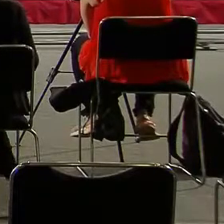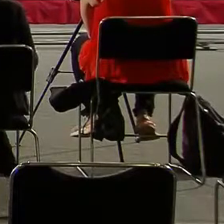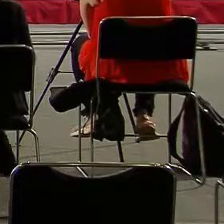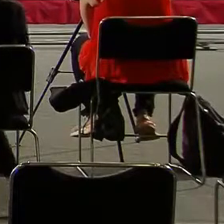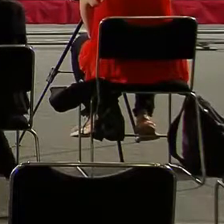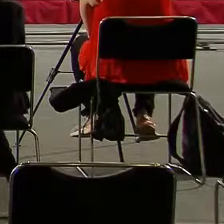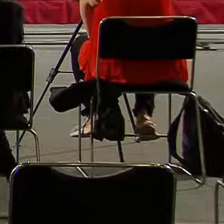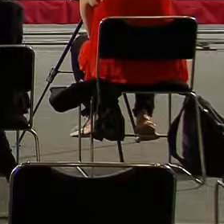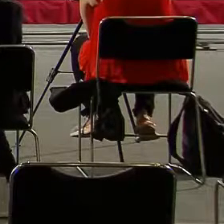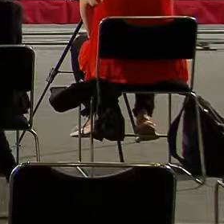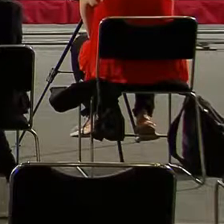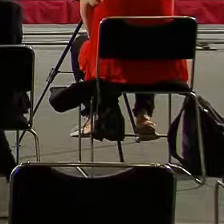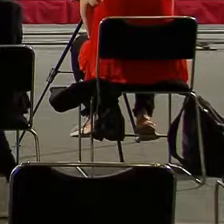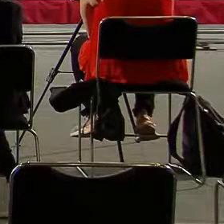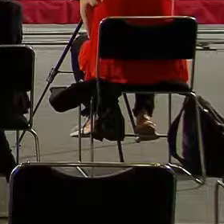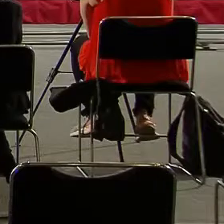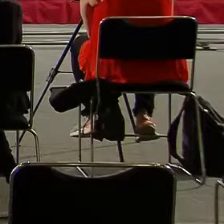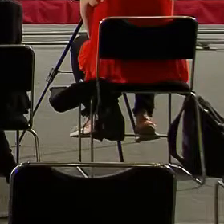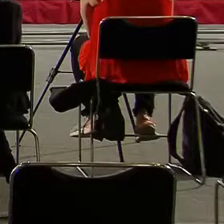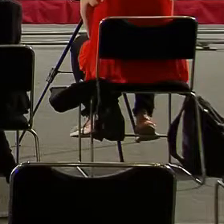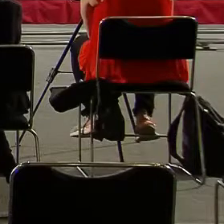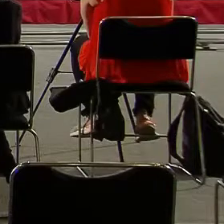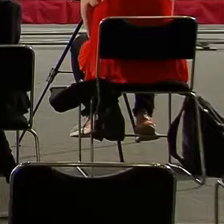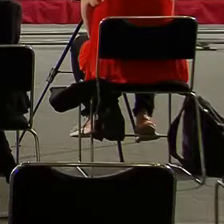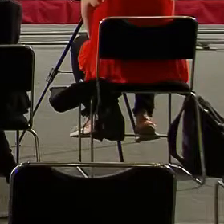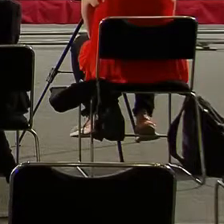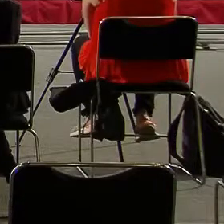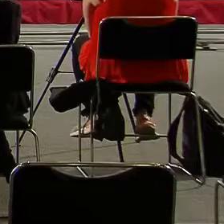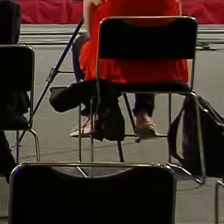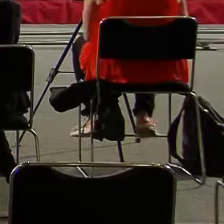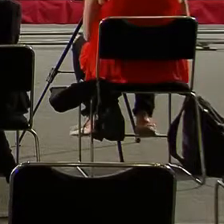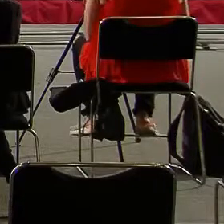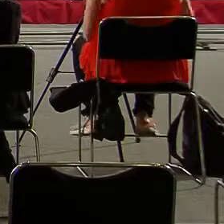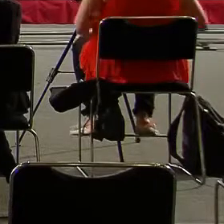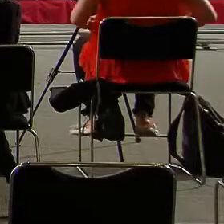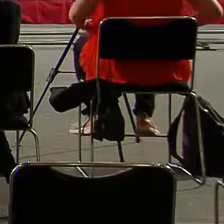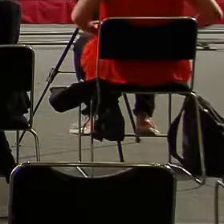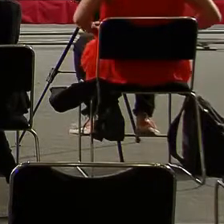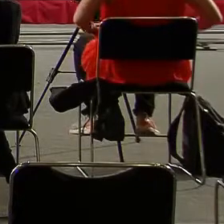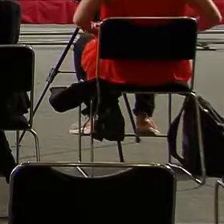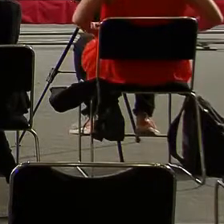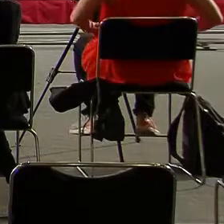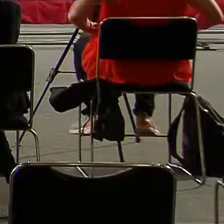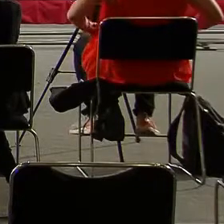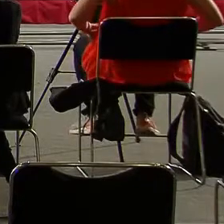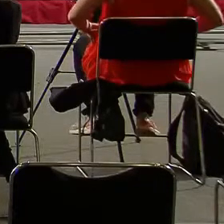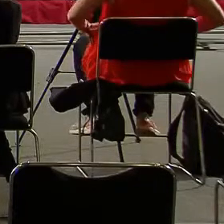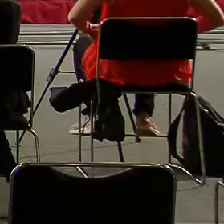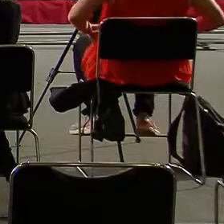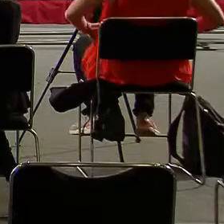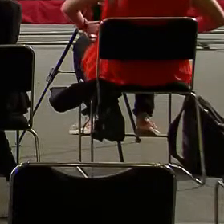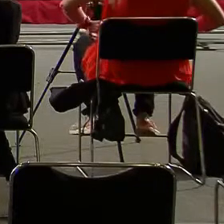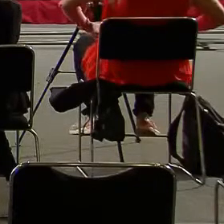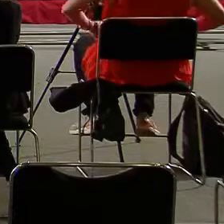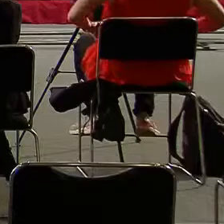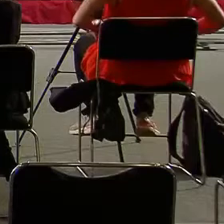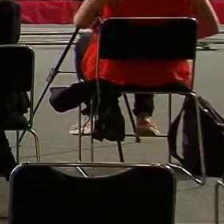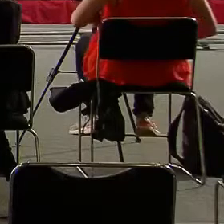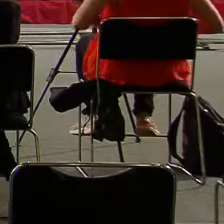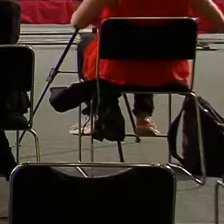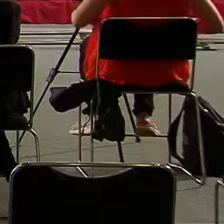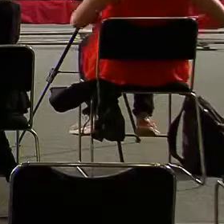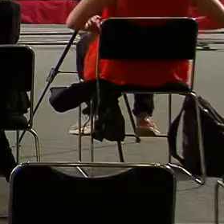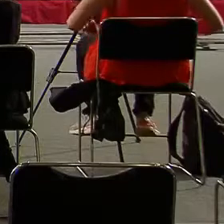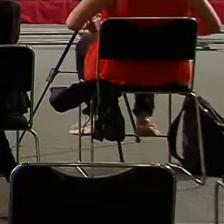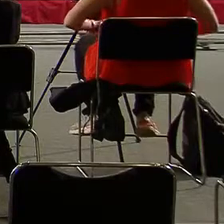Buenas noches, sean todas y todos bienvenidos a esta conferencia de prensa del día de hoy, miércoles